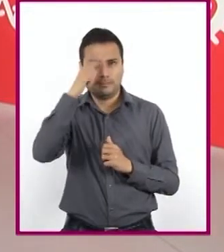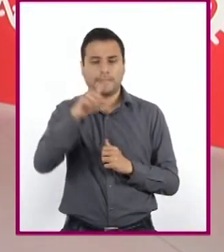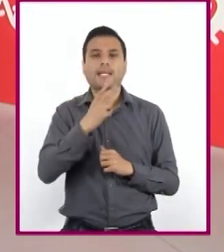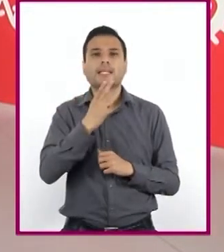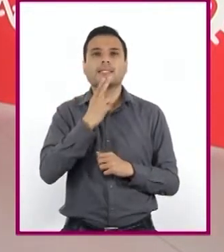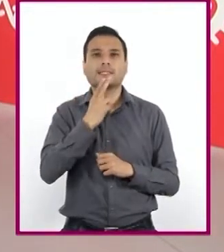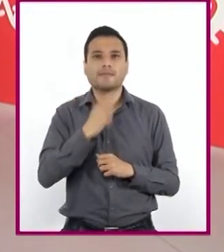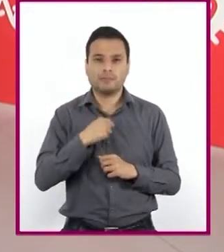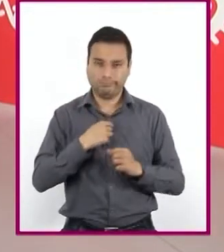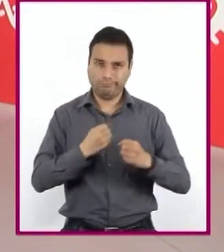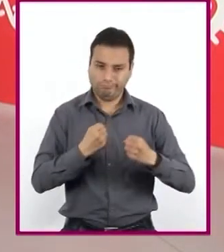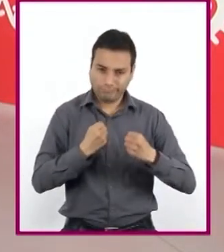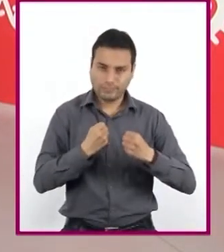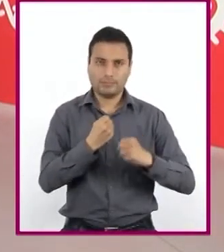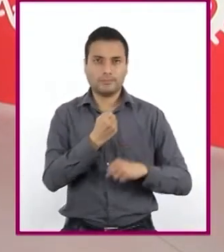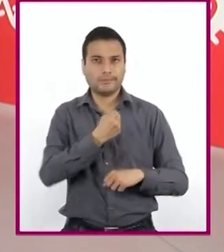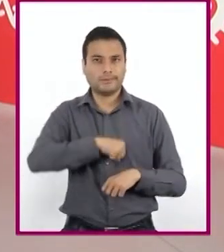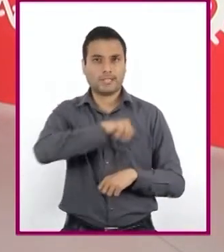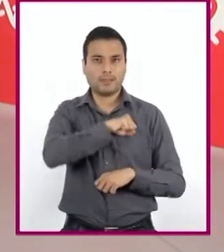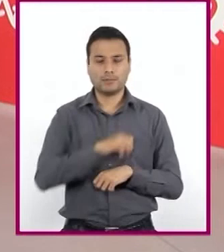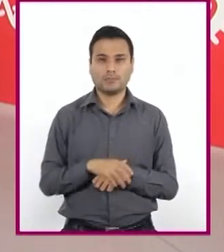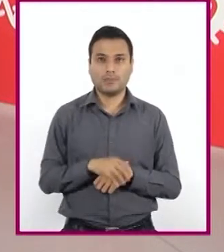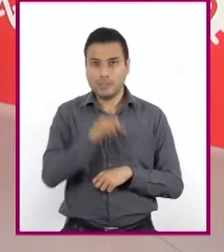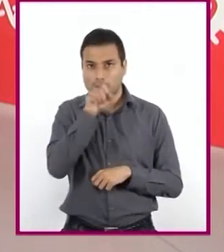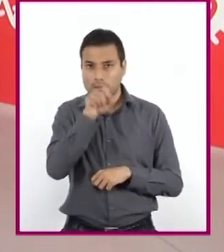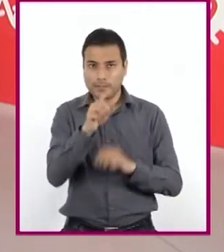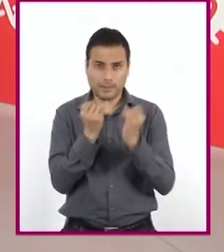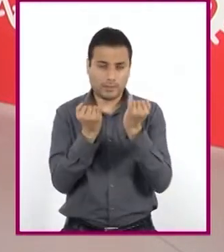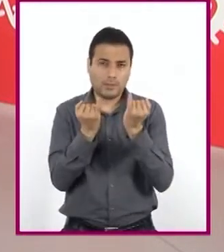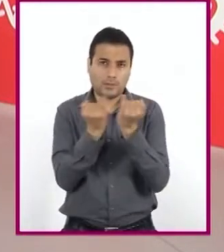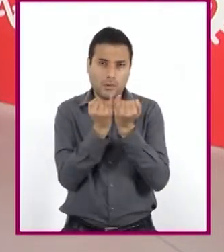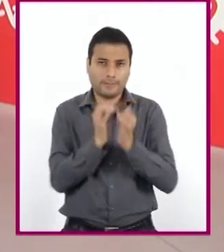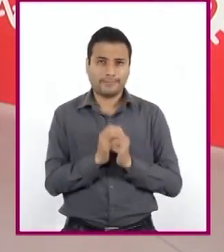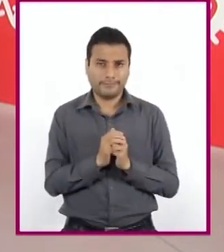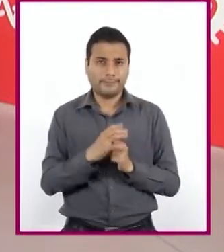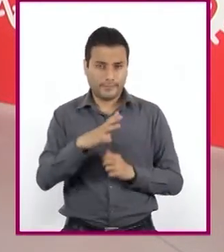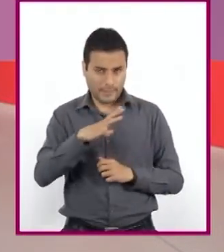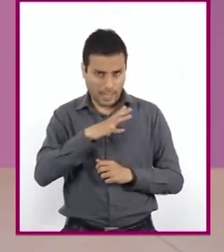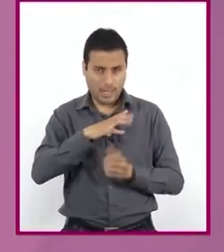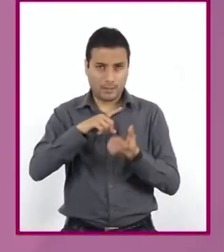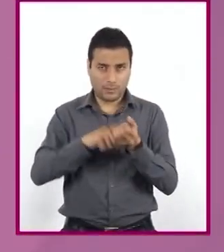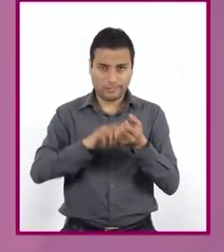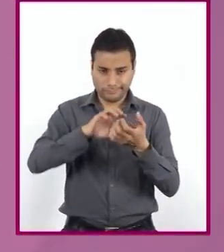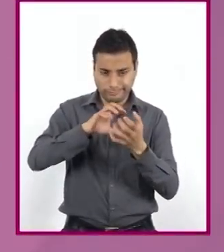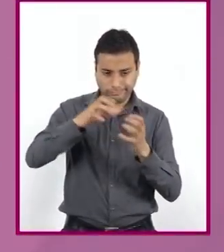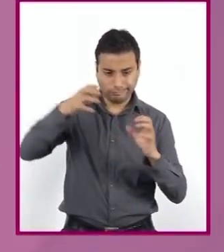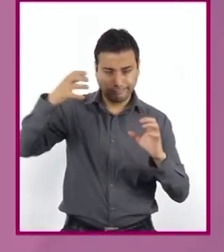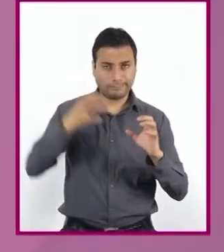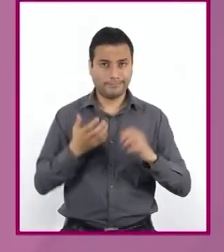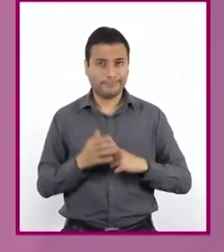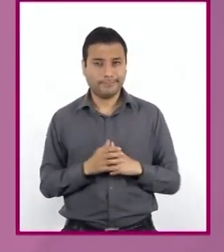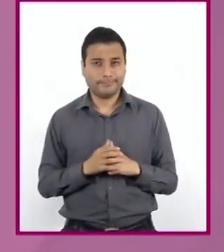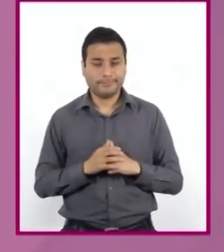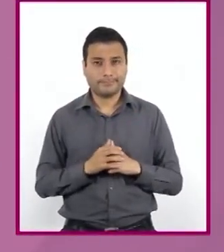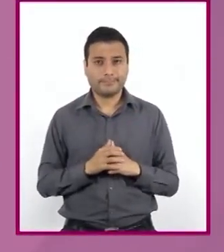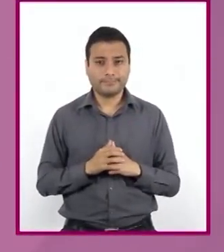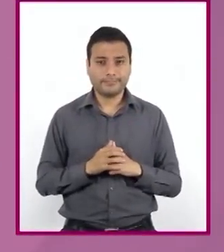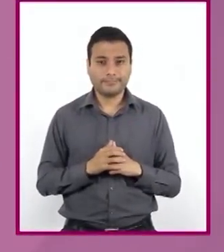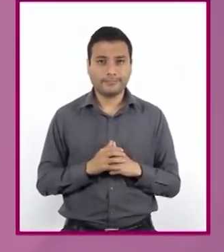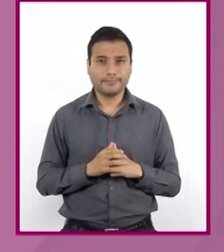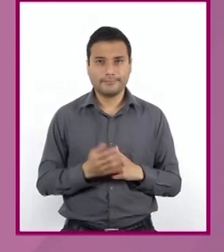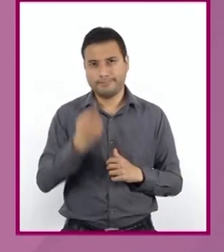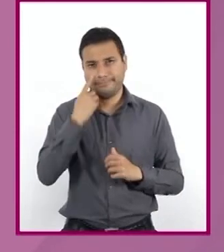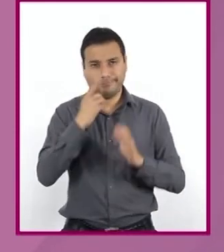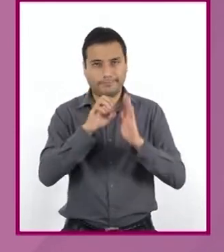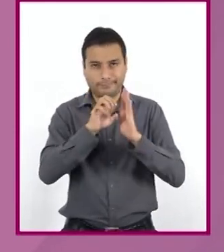estar nutridos y también forman parte de diversas estructuras de los seres vivos. Sí, como el